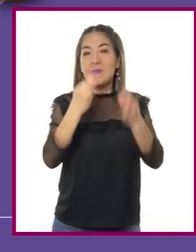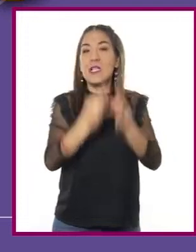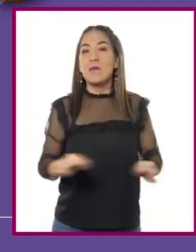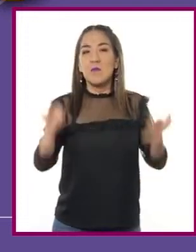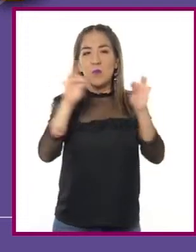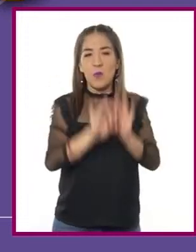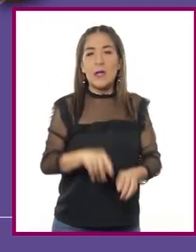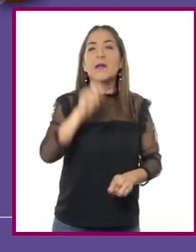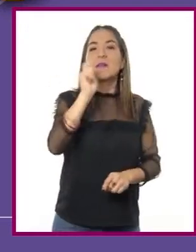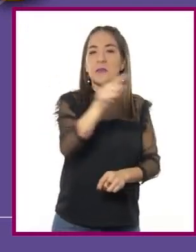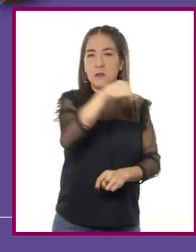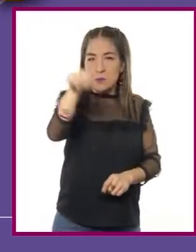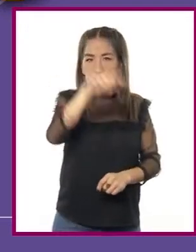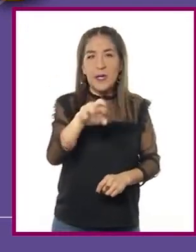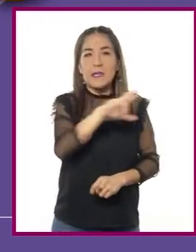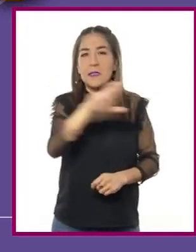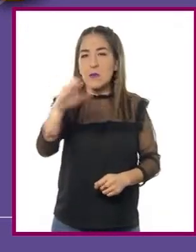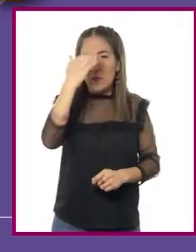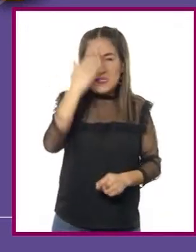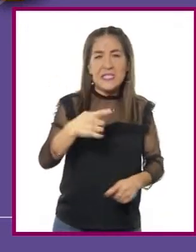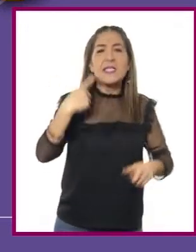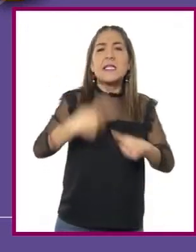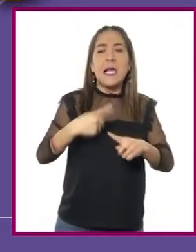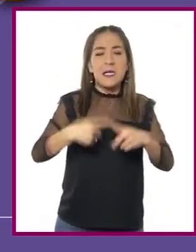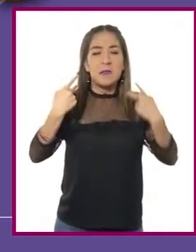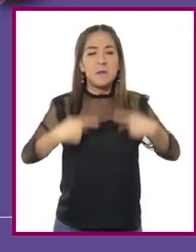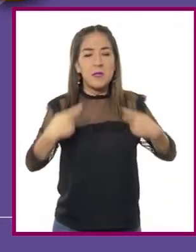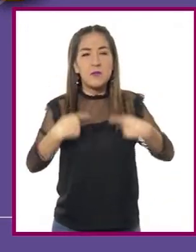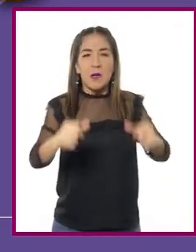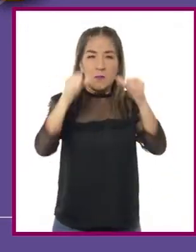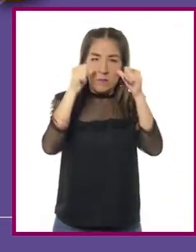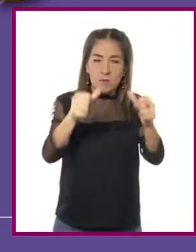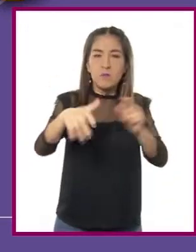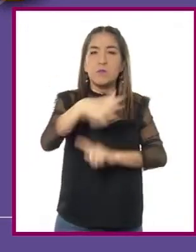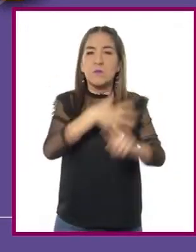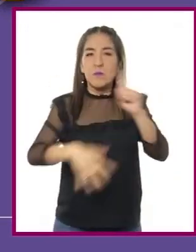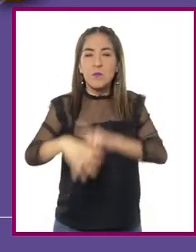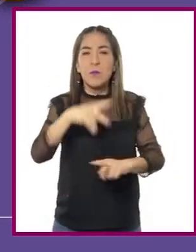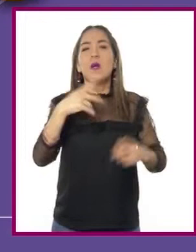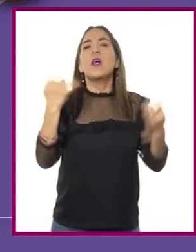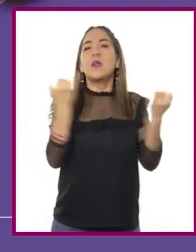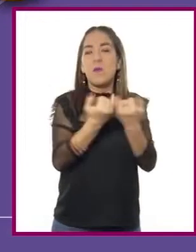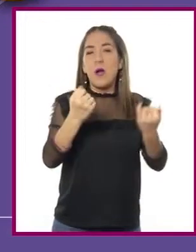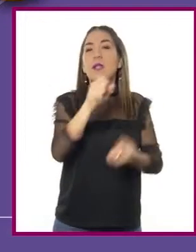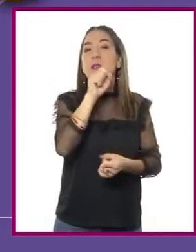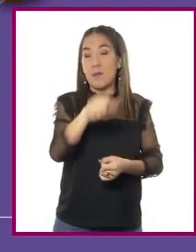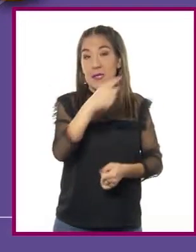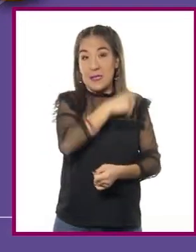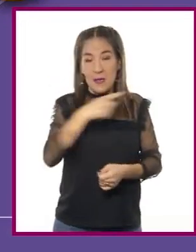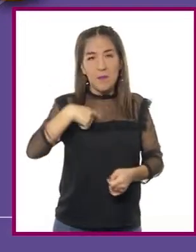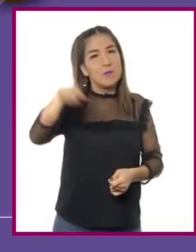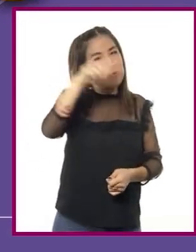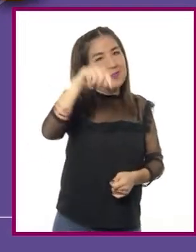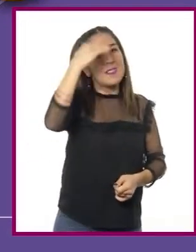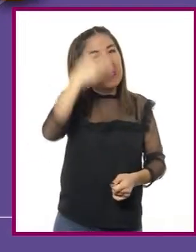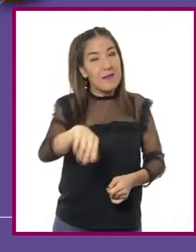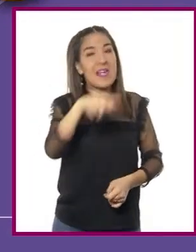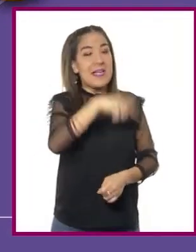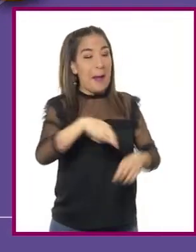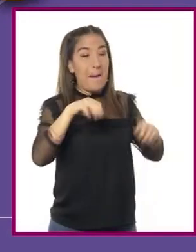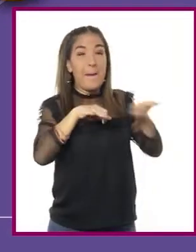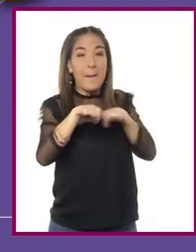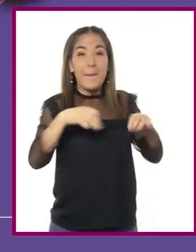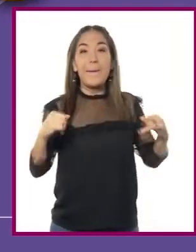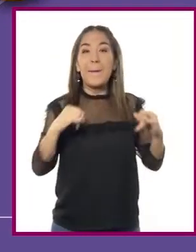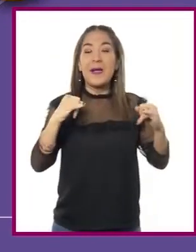reconozcan quiénes son las servidoras y los servidores públicos y que sepan que son personas que trabajan en las instituciones